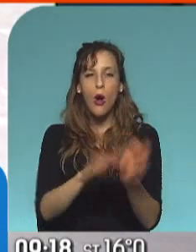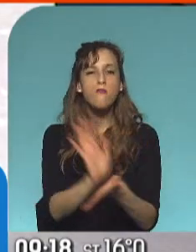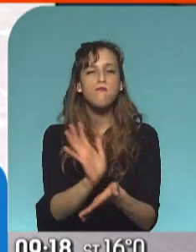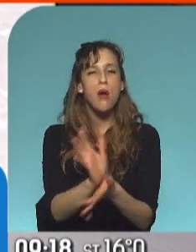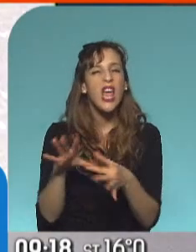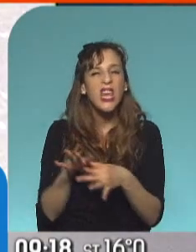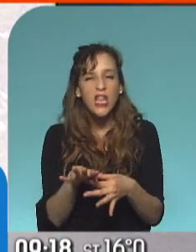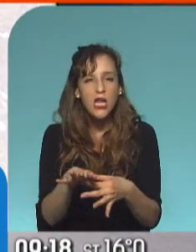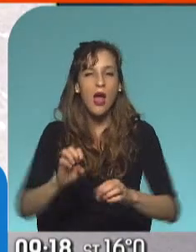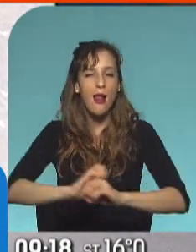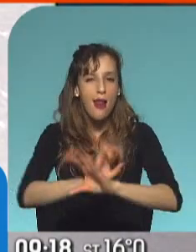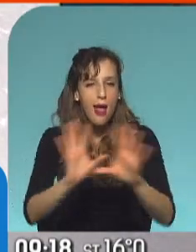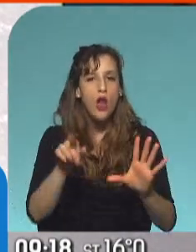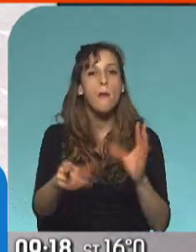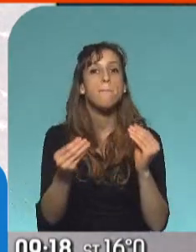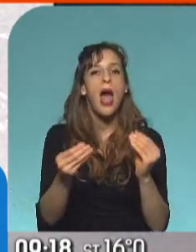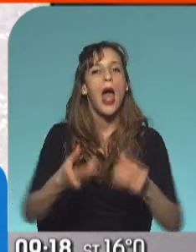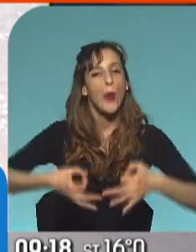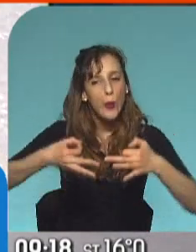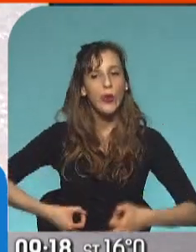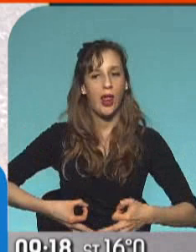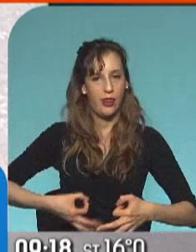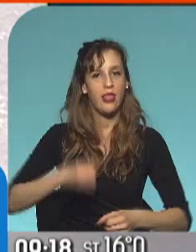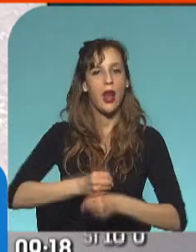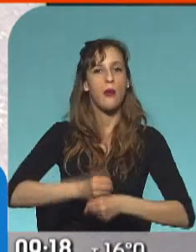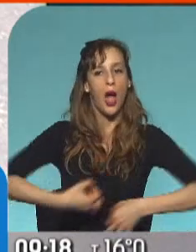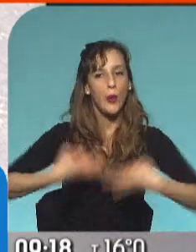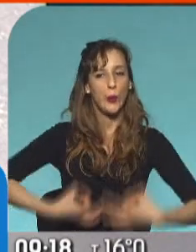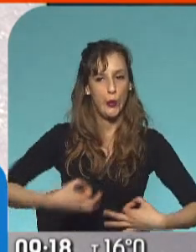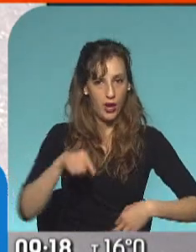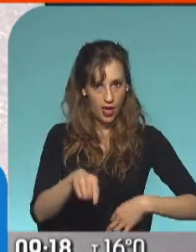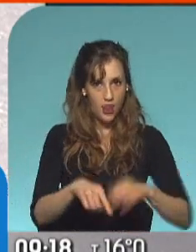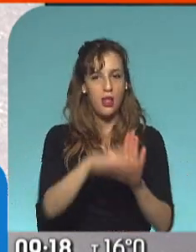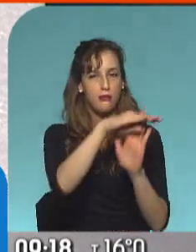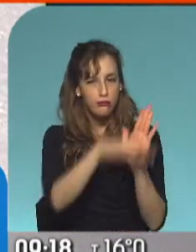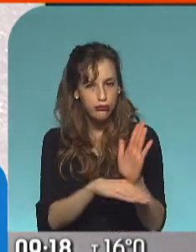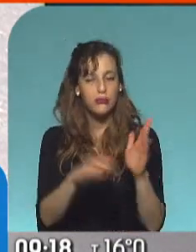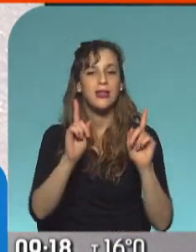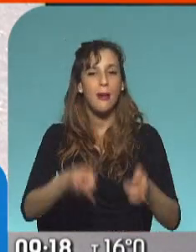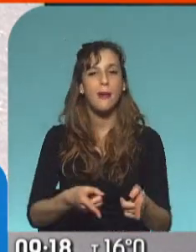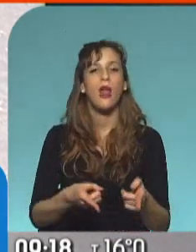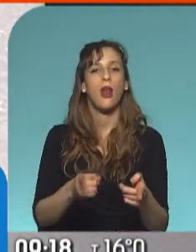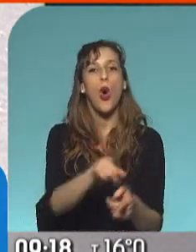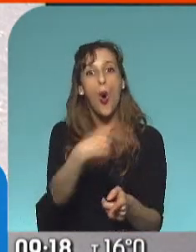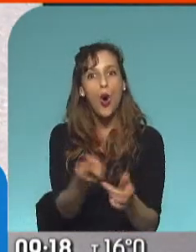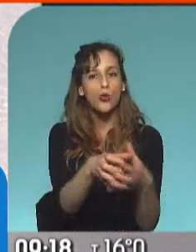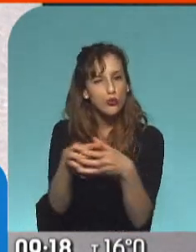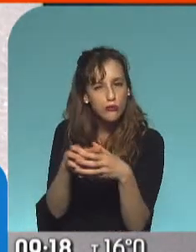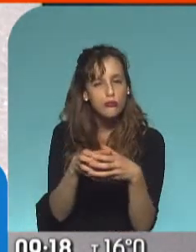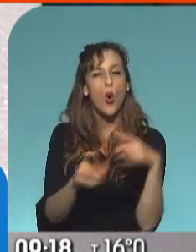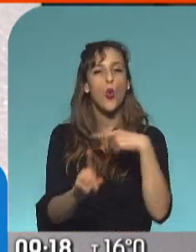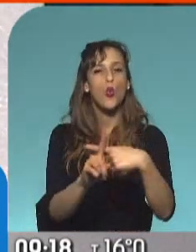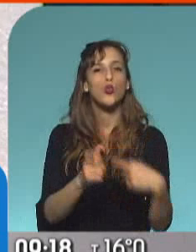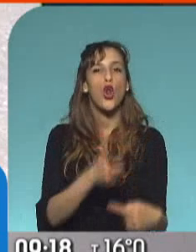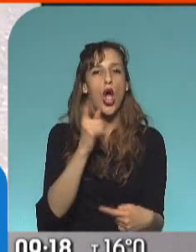basadas en buenas prácticas alrededor del mundo y con consulta con organismos internacionales como la cruz roja